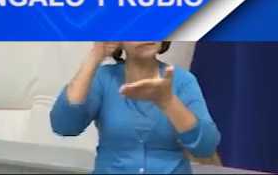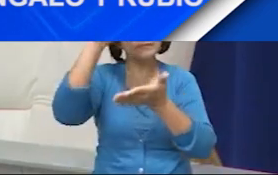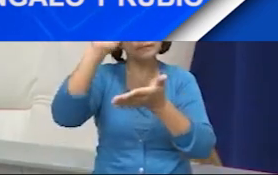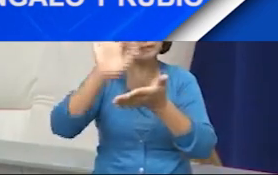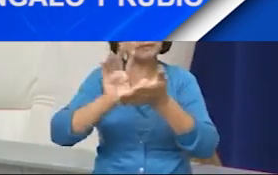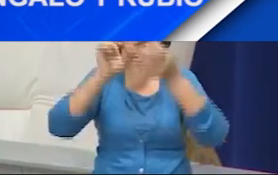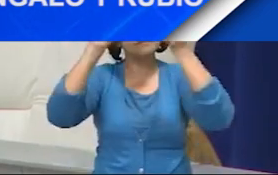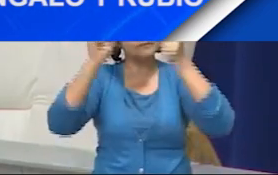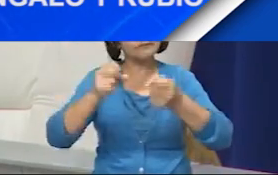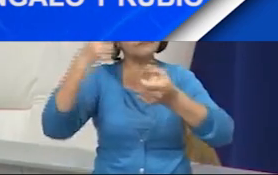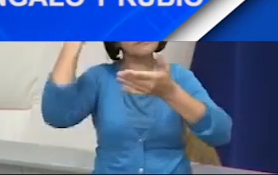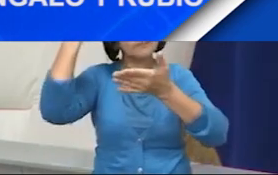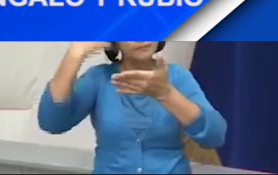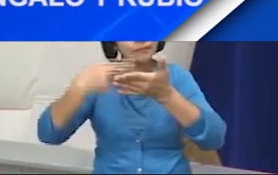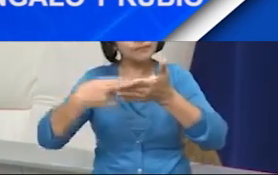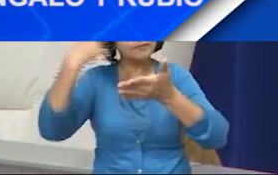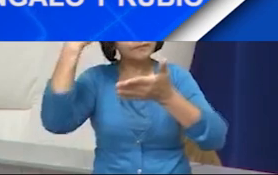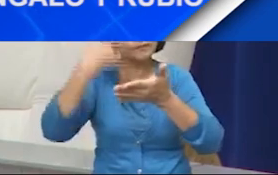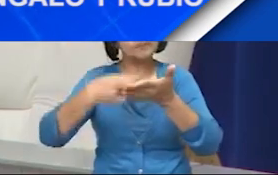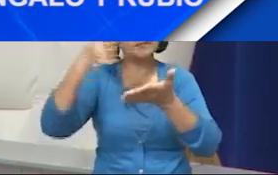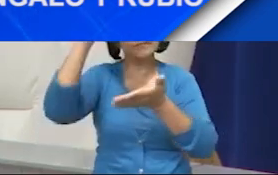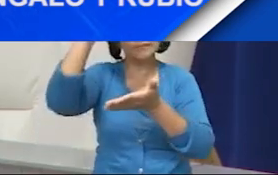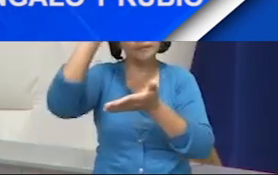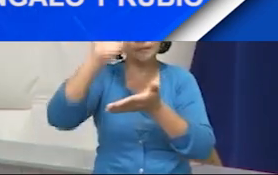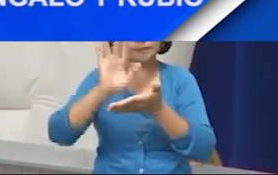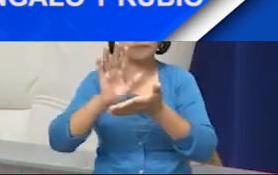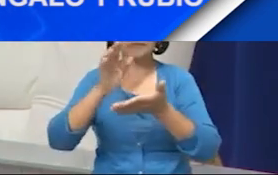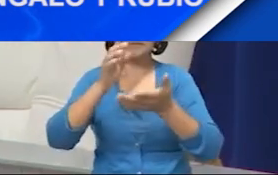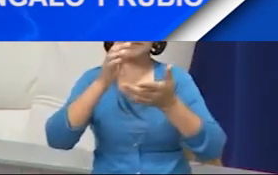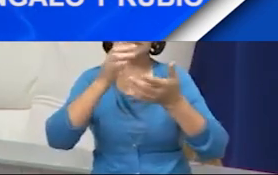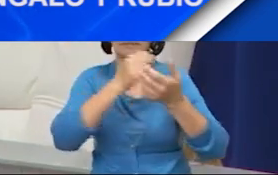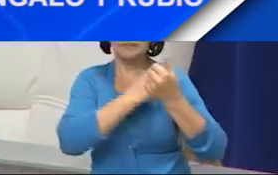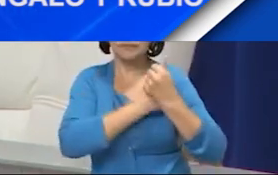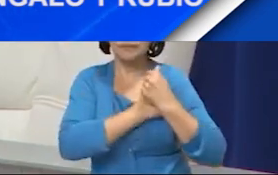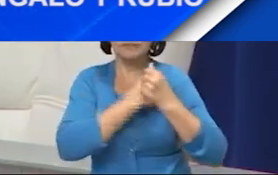Emmanuel Mongalo y Rubio, un espíritu patriota,